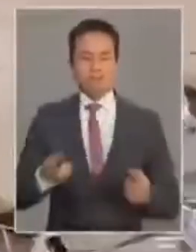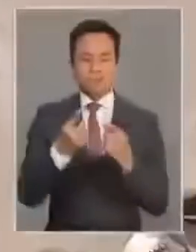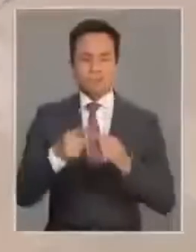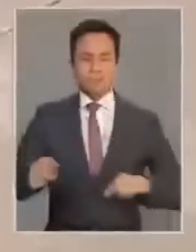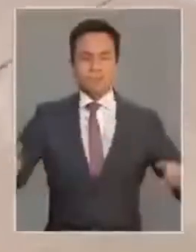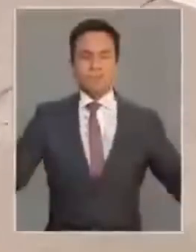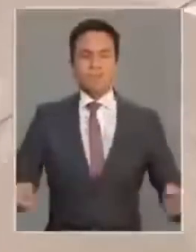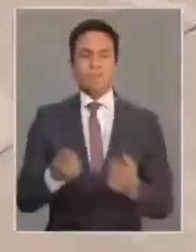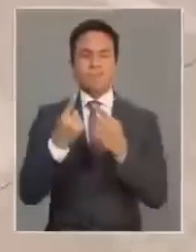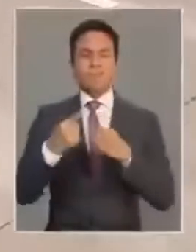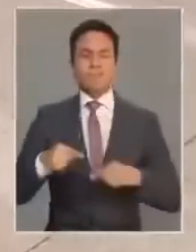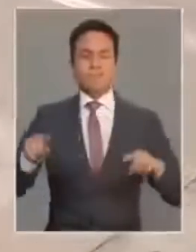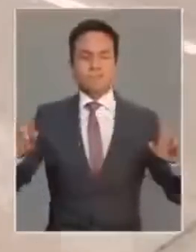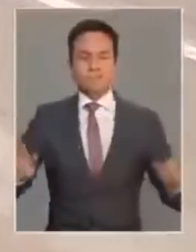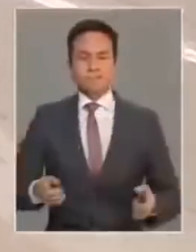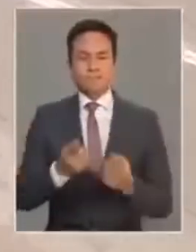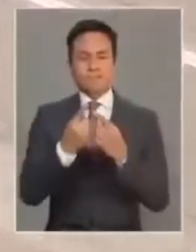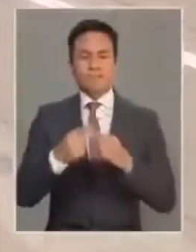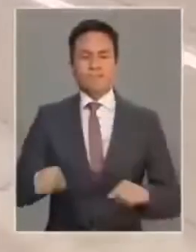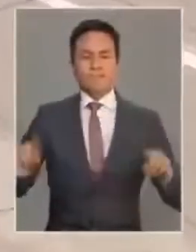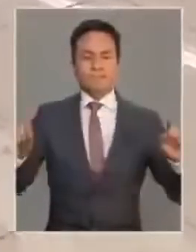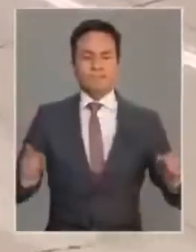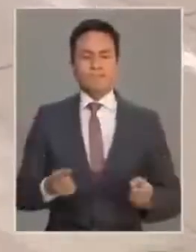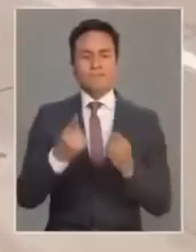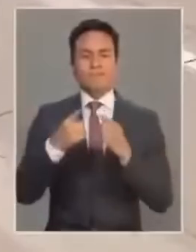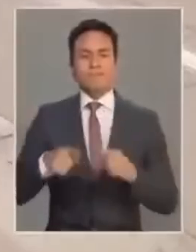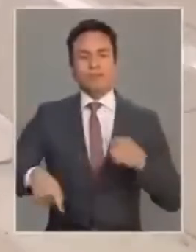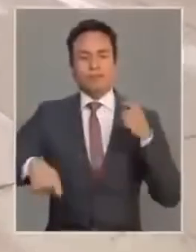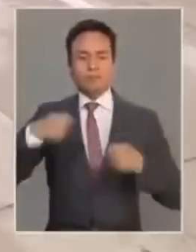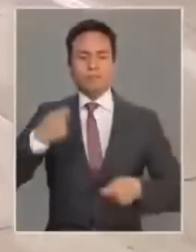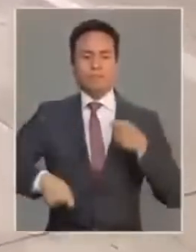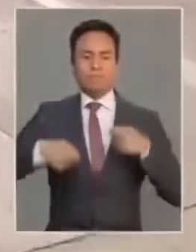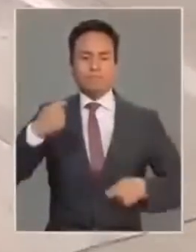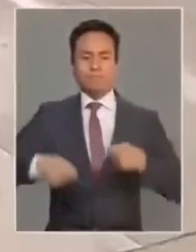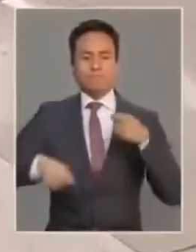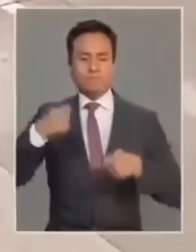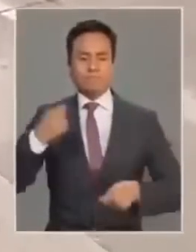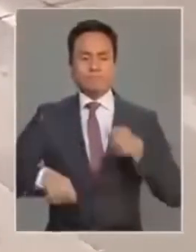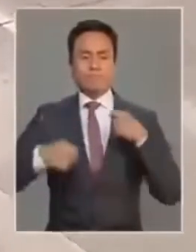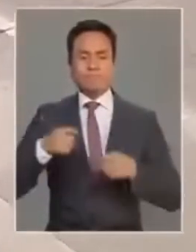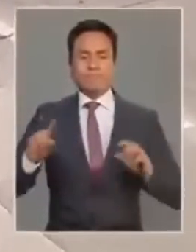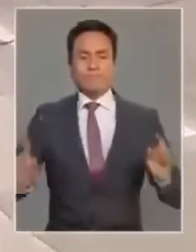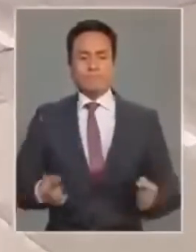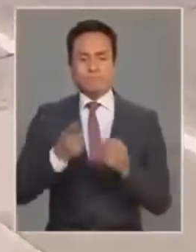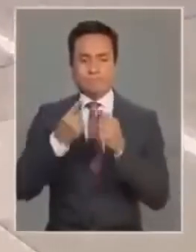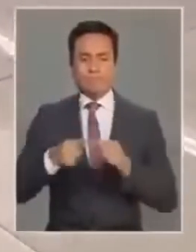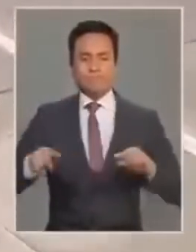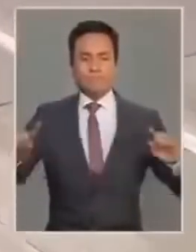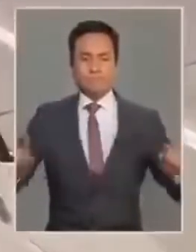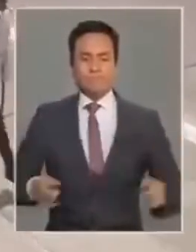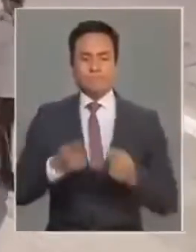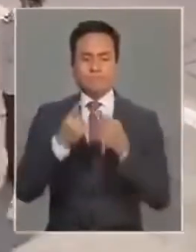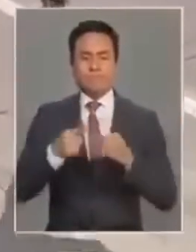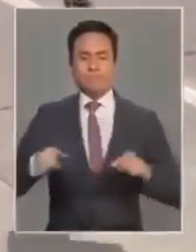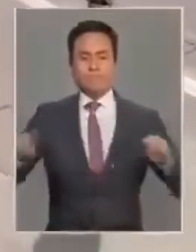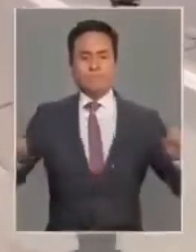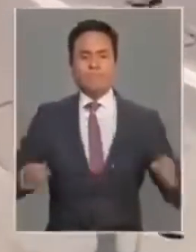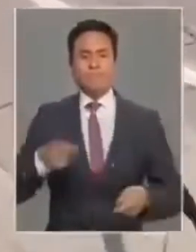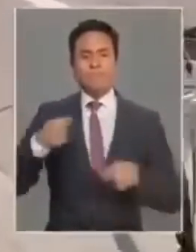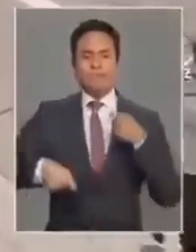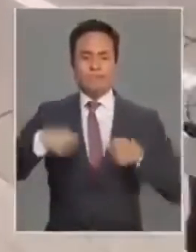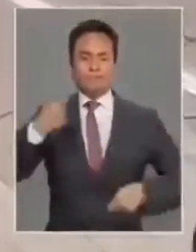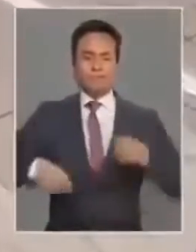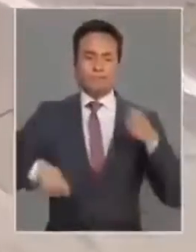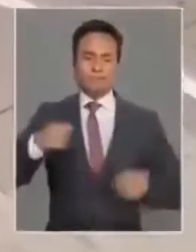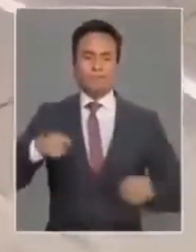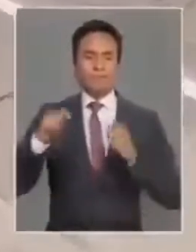De ahí allá hay casi como unos 30 metros casi de diferencia. Mira, ahí vienen los otros, pero ese ya creo que es otra, ¿no? Ellos están parados, por